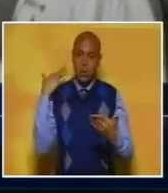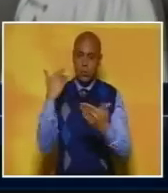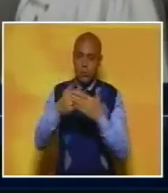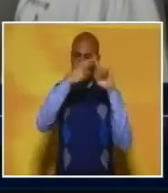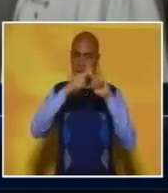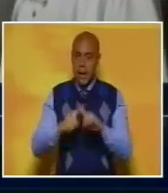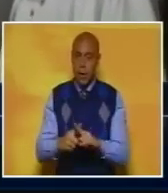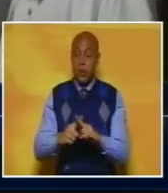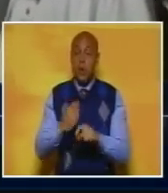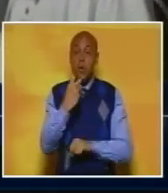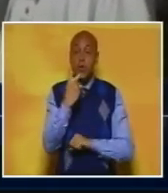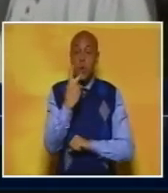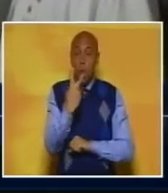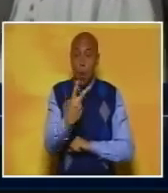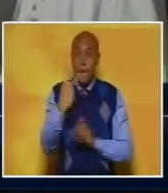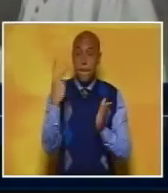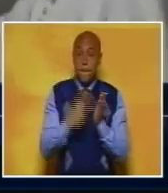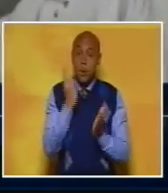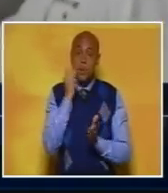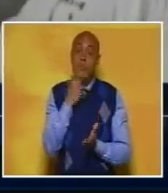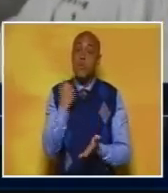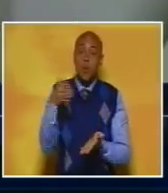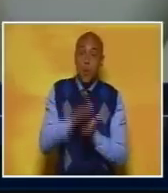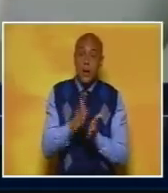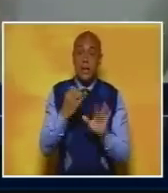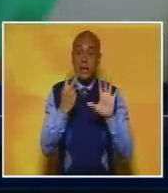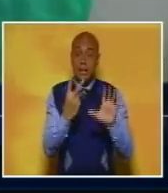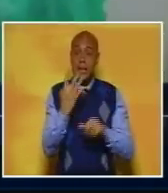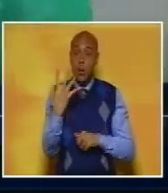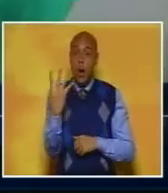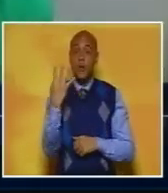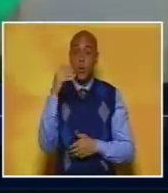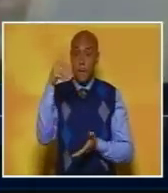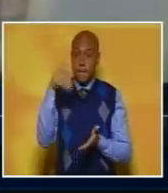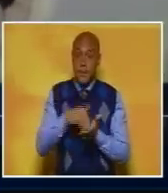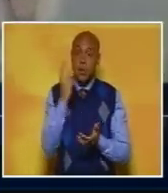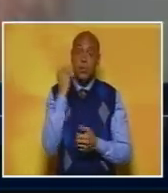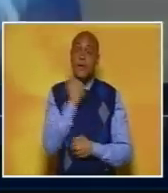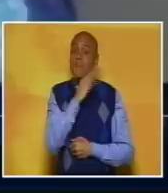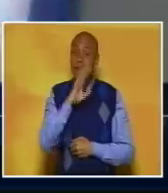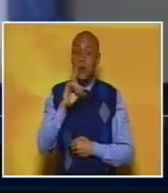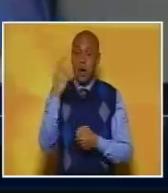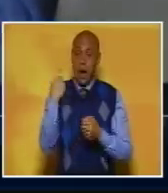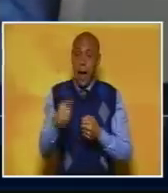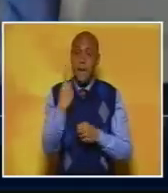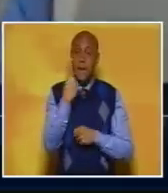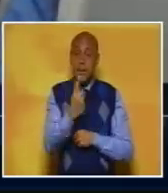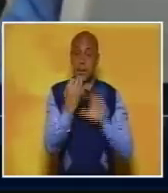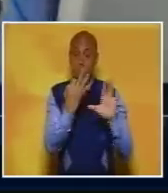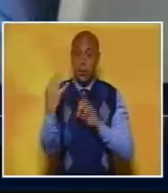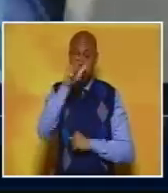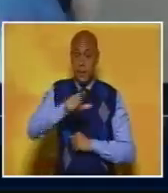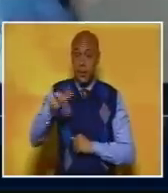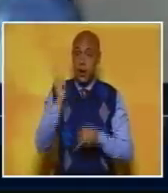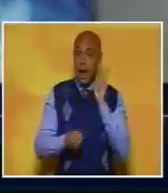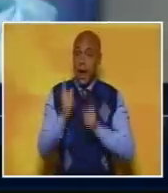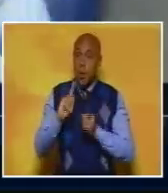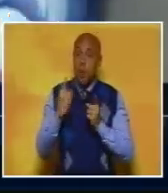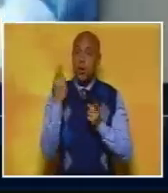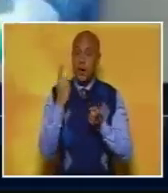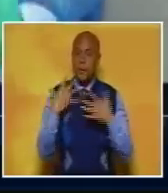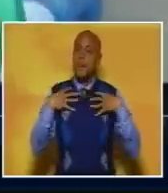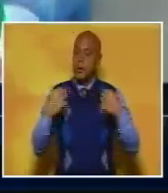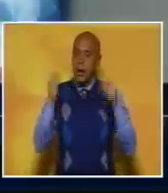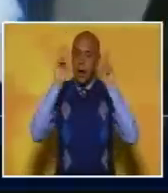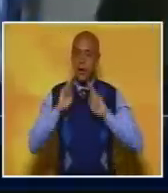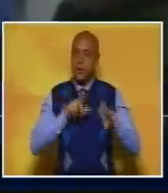registrado 2.000 fallecidos y 74.000 contagiados. Sin embargo, 1.800 personas han superado el